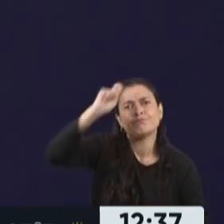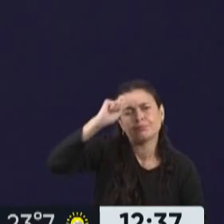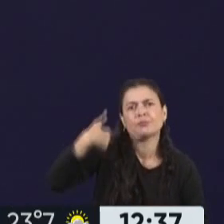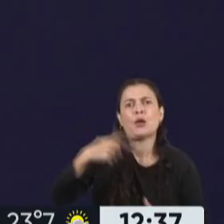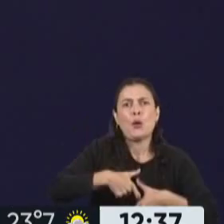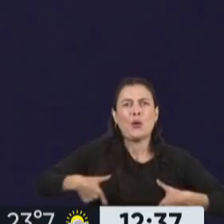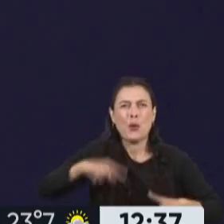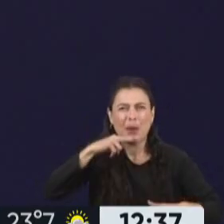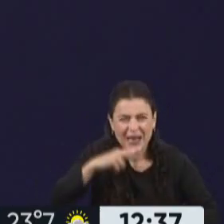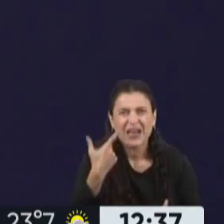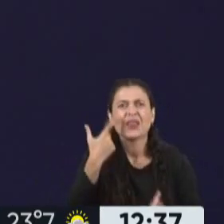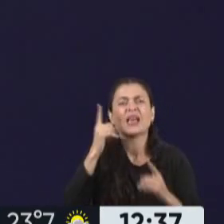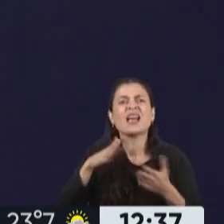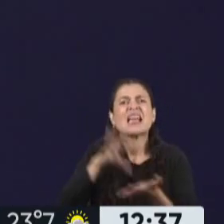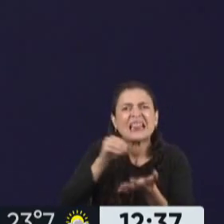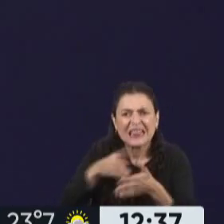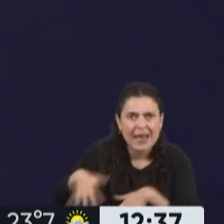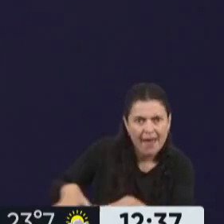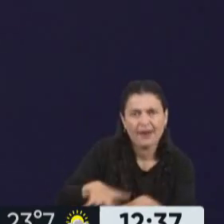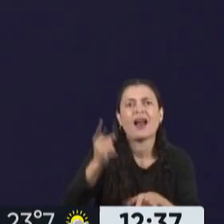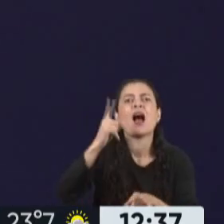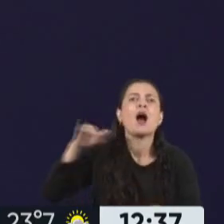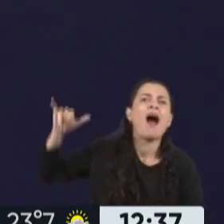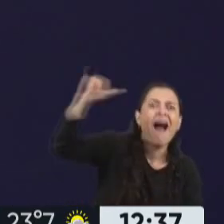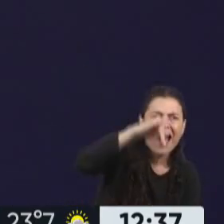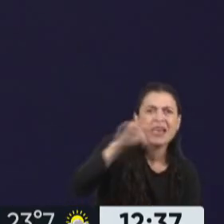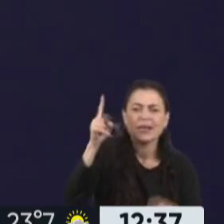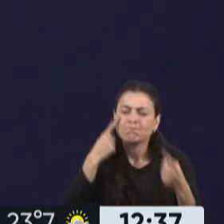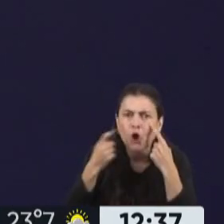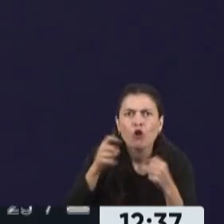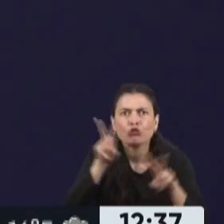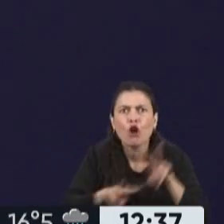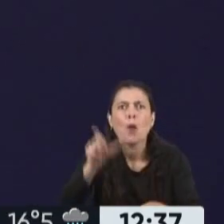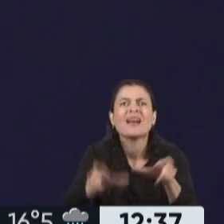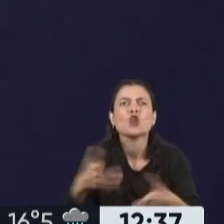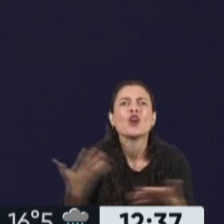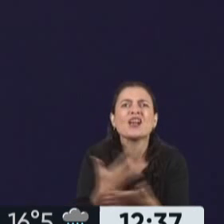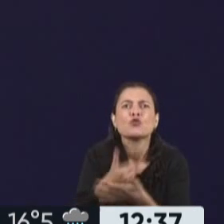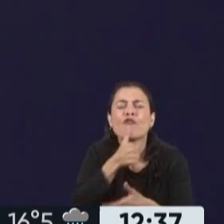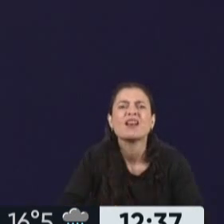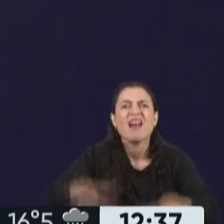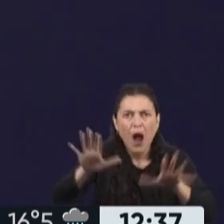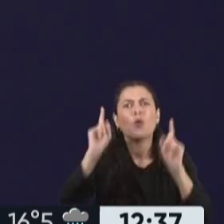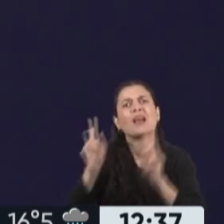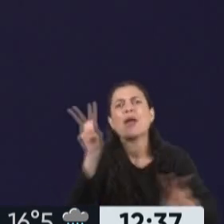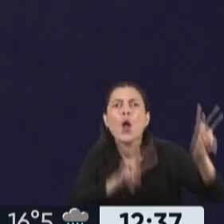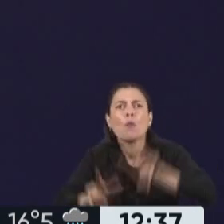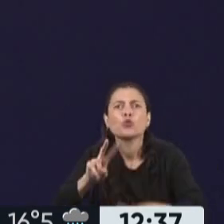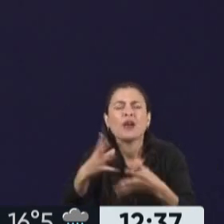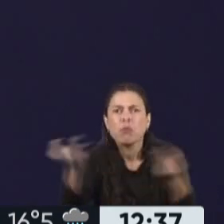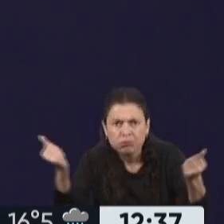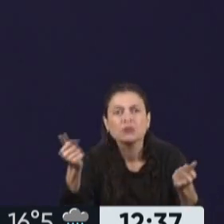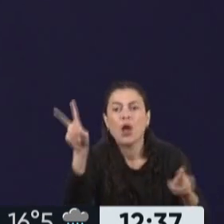con vehículos terrestres y fluviales para asistir a los afectados y hallar a las personas desaparecidas.